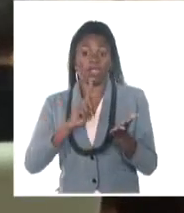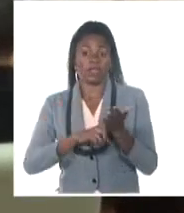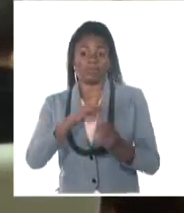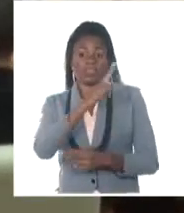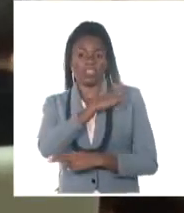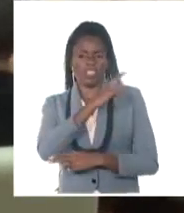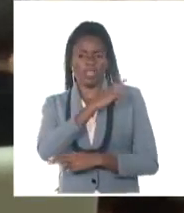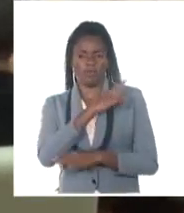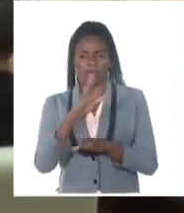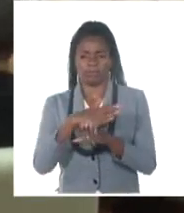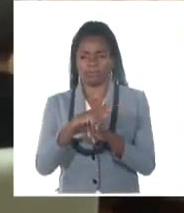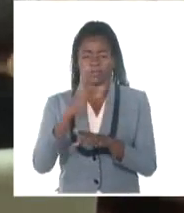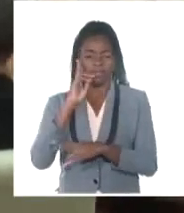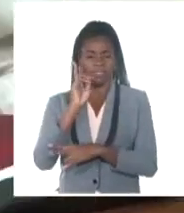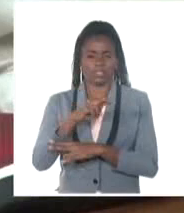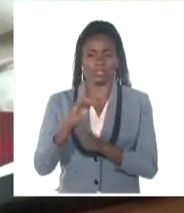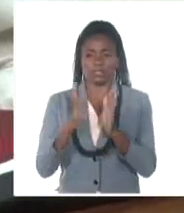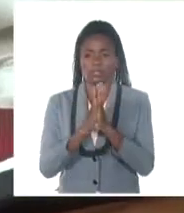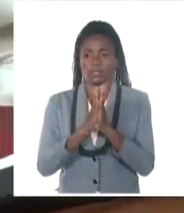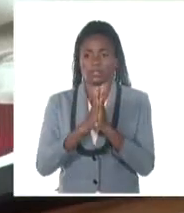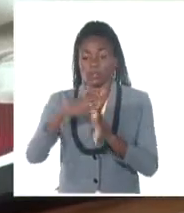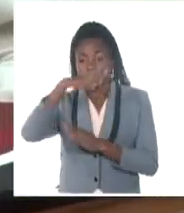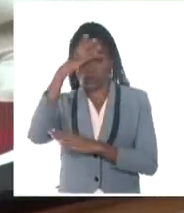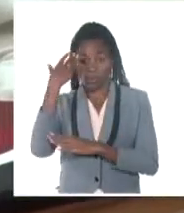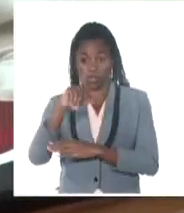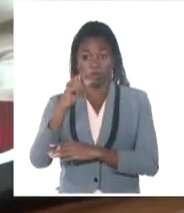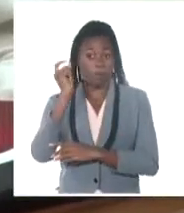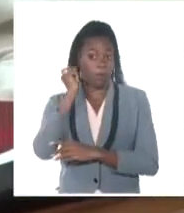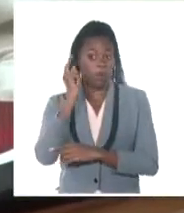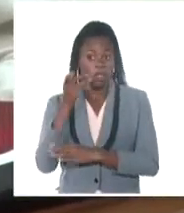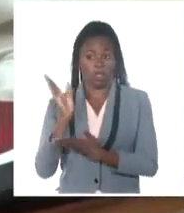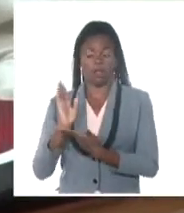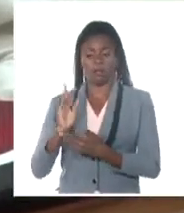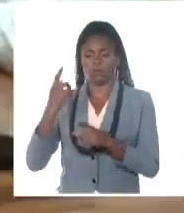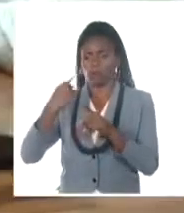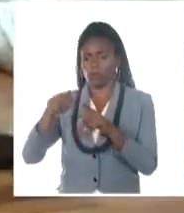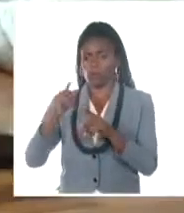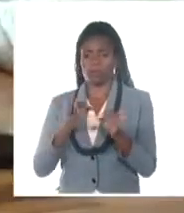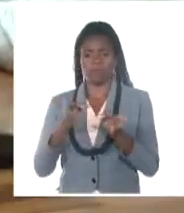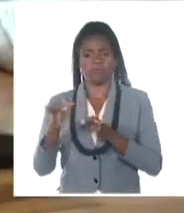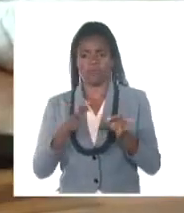a los Asuntos Religiosos del Comité Central, Caridad Diego Bello, y otros